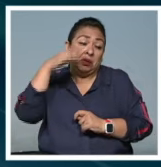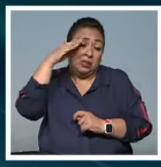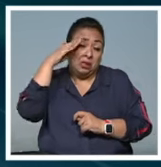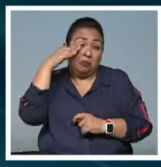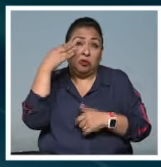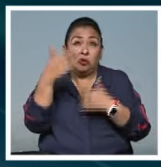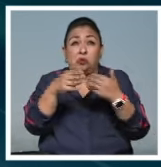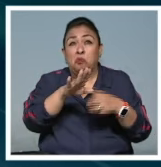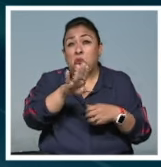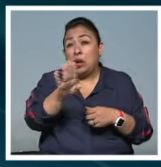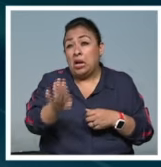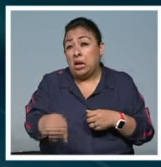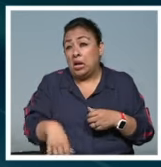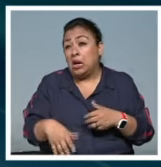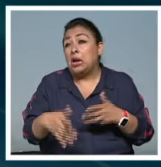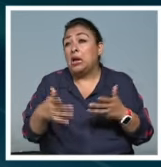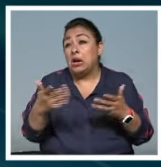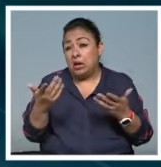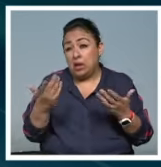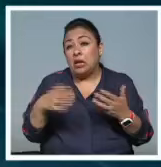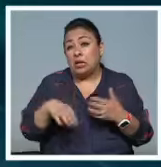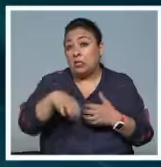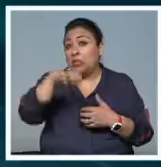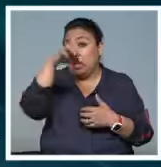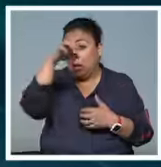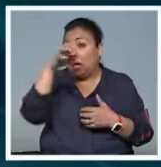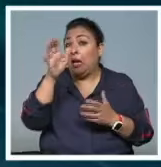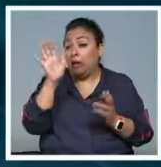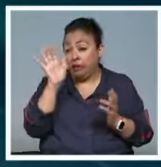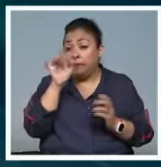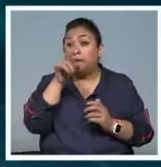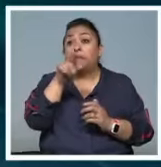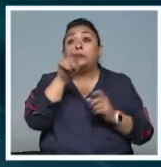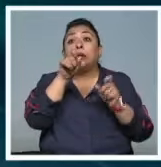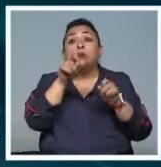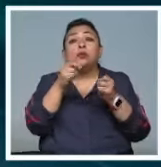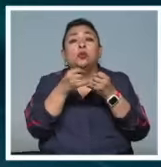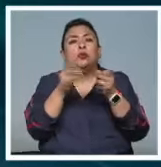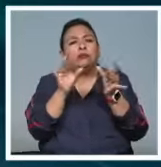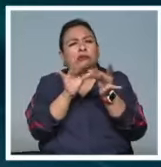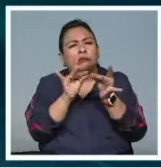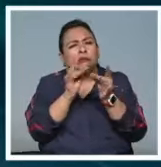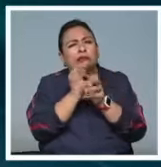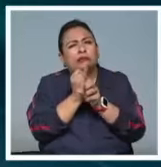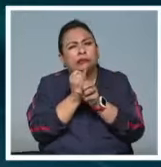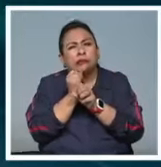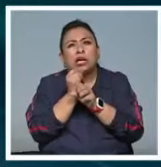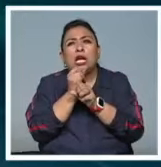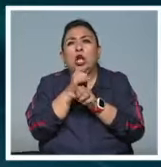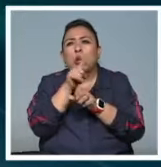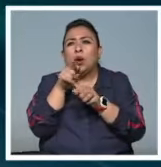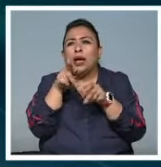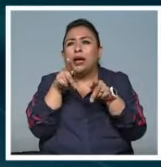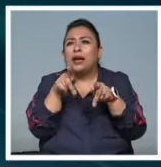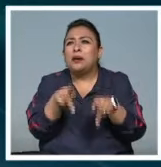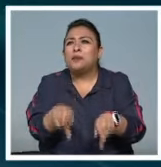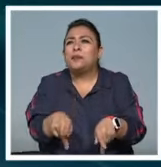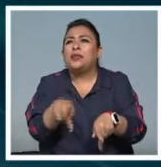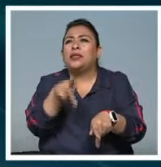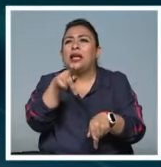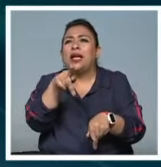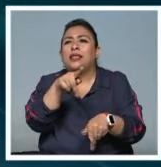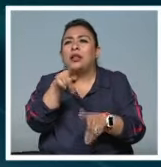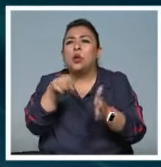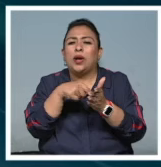murió bastante mayor. Asimismo, hace un detallado estudio de la cripta del Templo de las